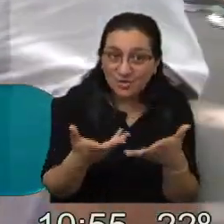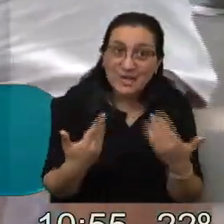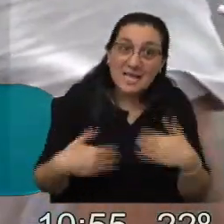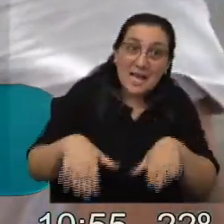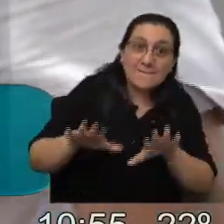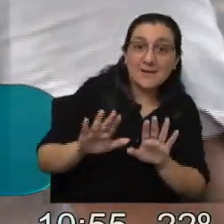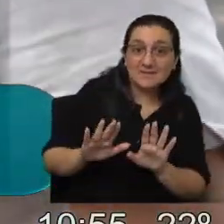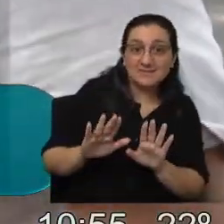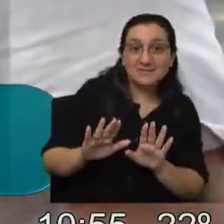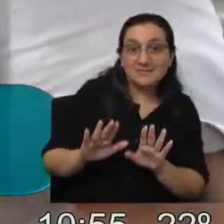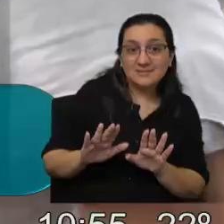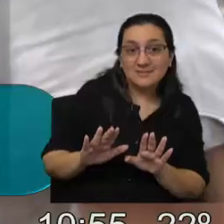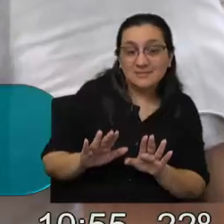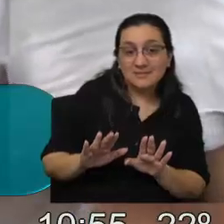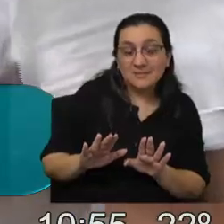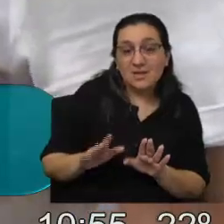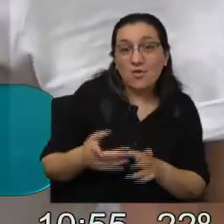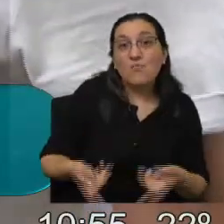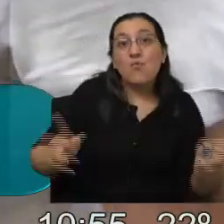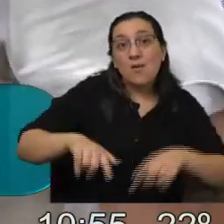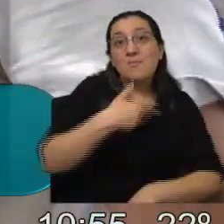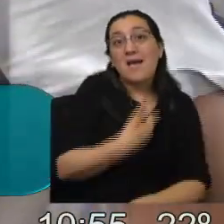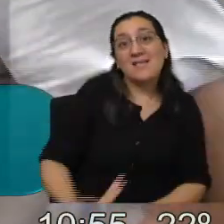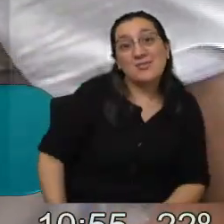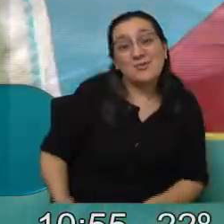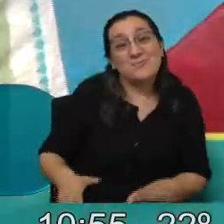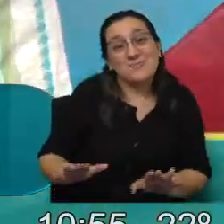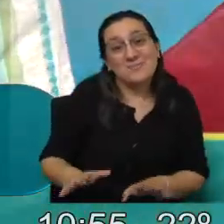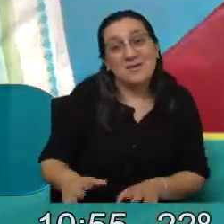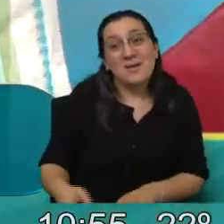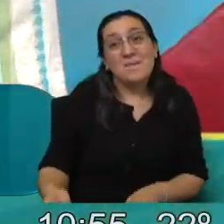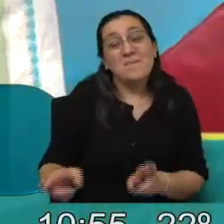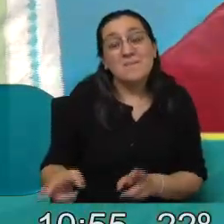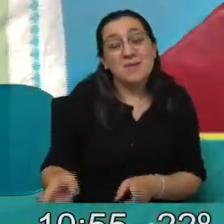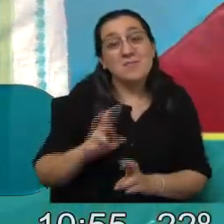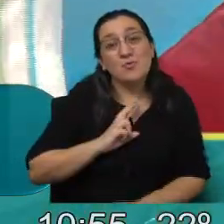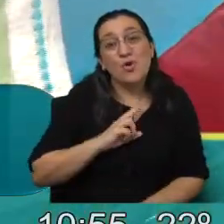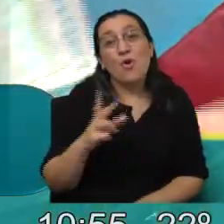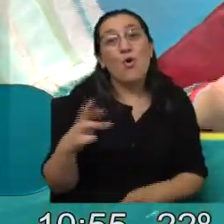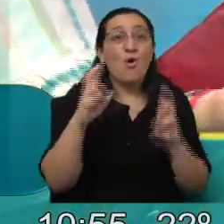quizás vuelva el maestro. Mirá vos, me dijo, ojalá que no.